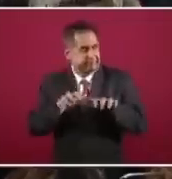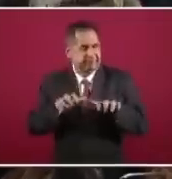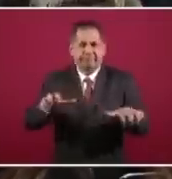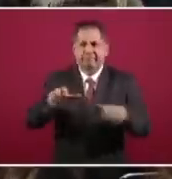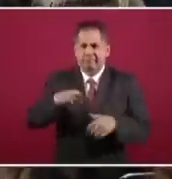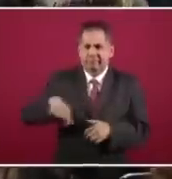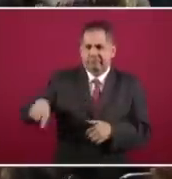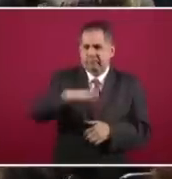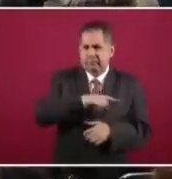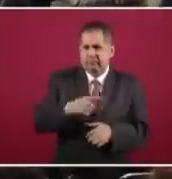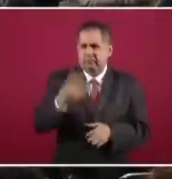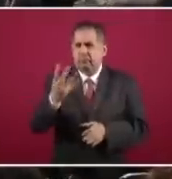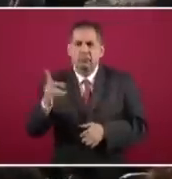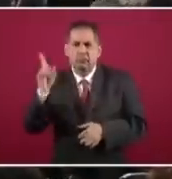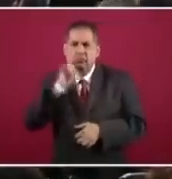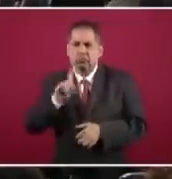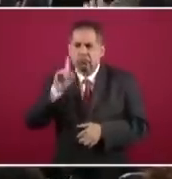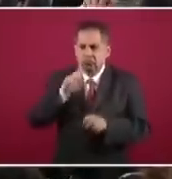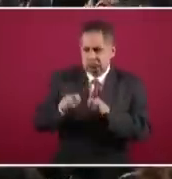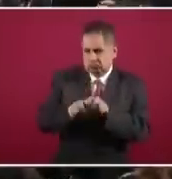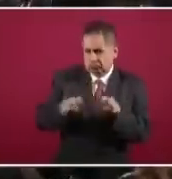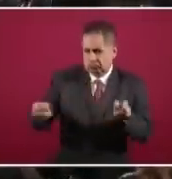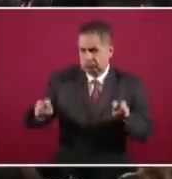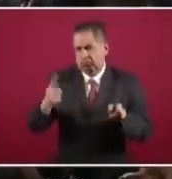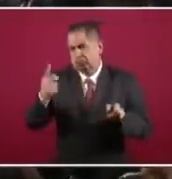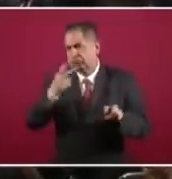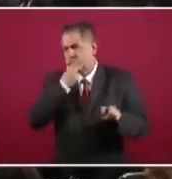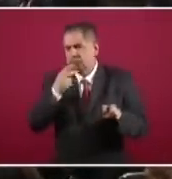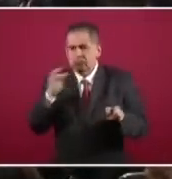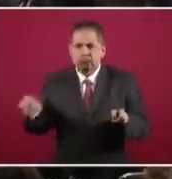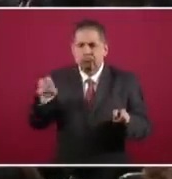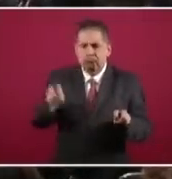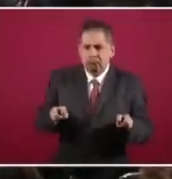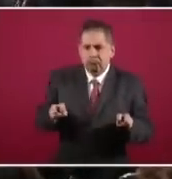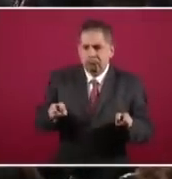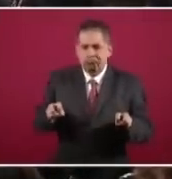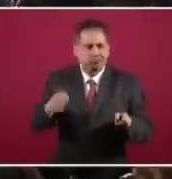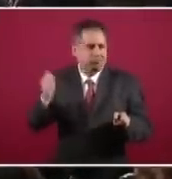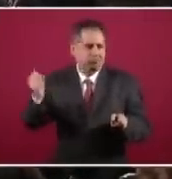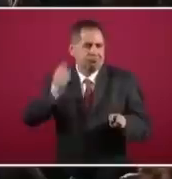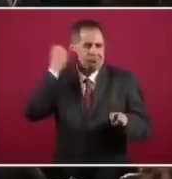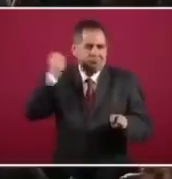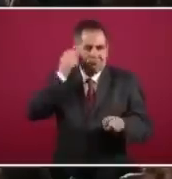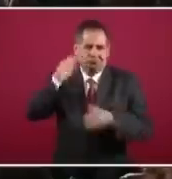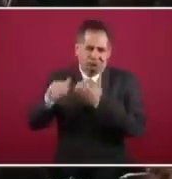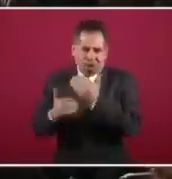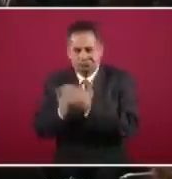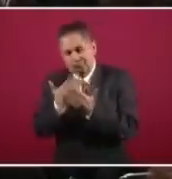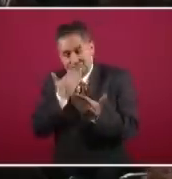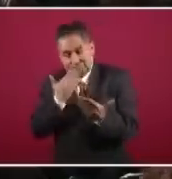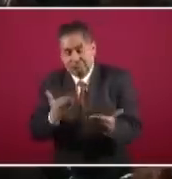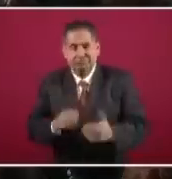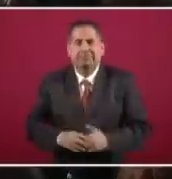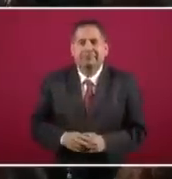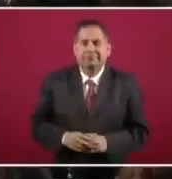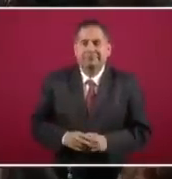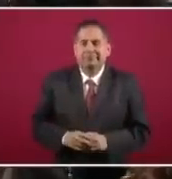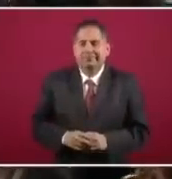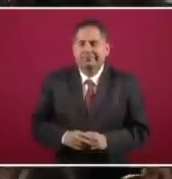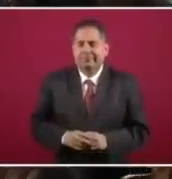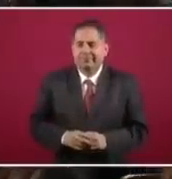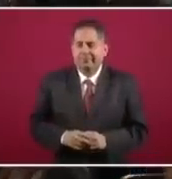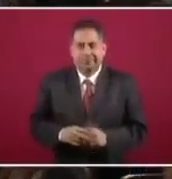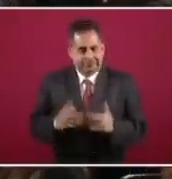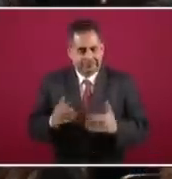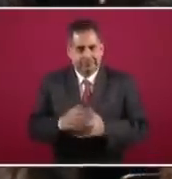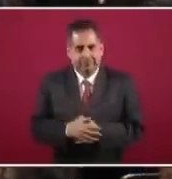de cuatro mujeres y un hombre en esta conferencia matutina. Como anunciamos hace